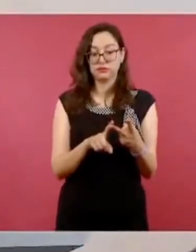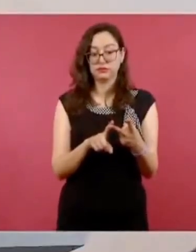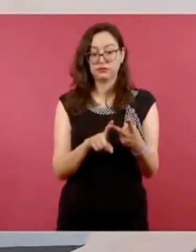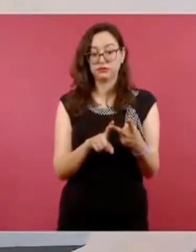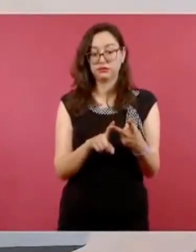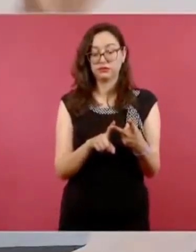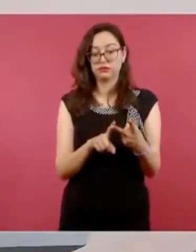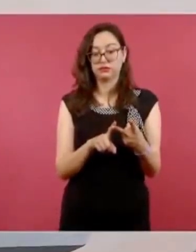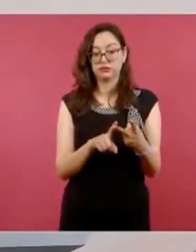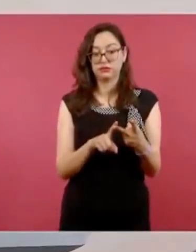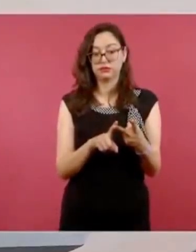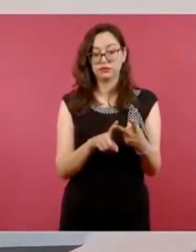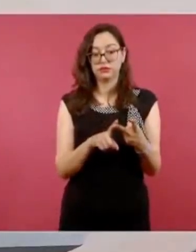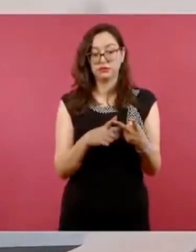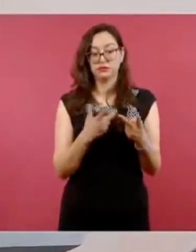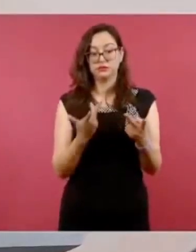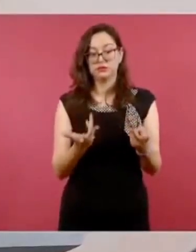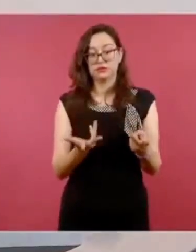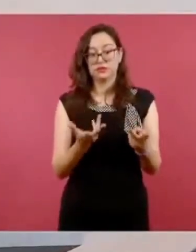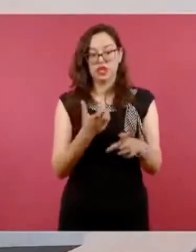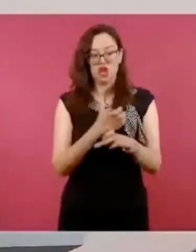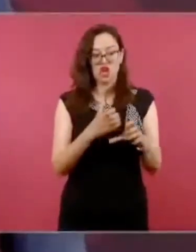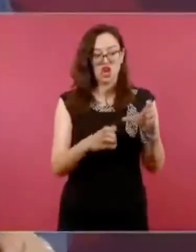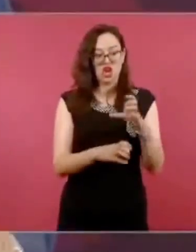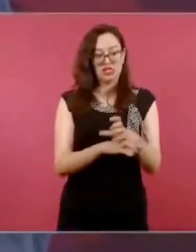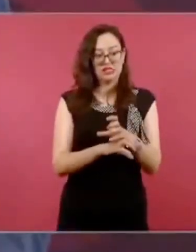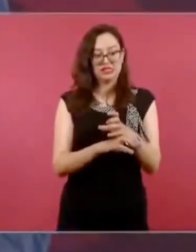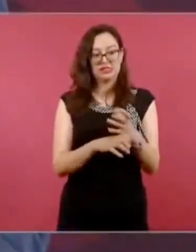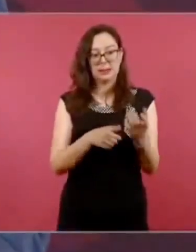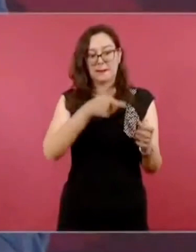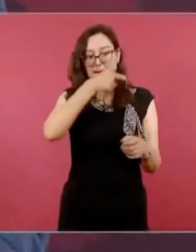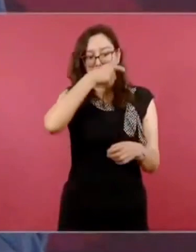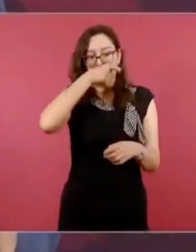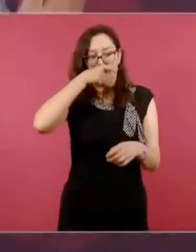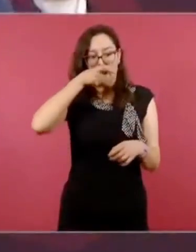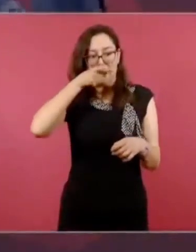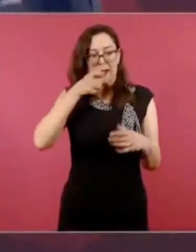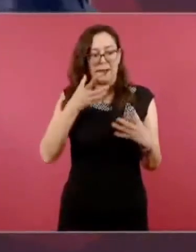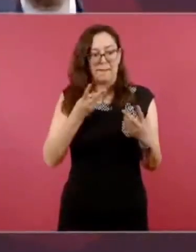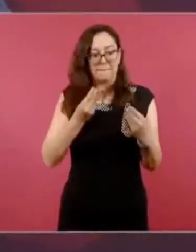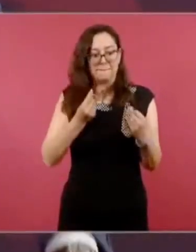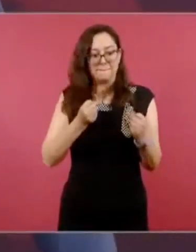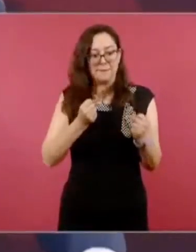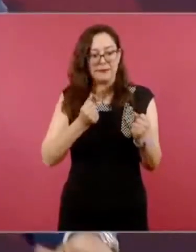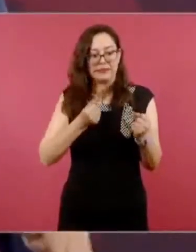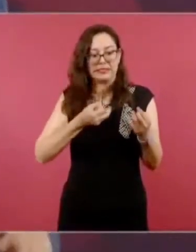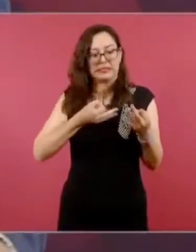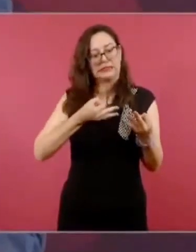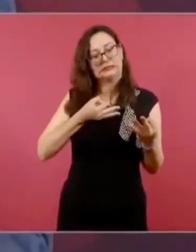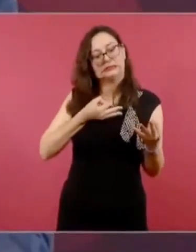no resistimos la tentación de lo material, las tentaciones del dinero,